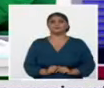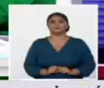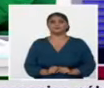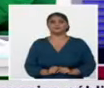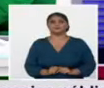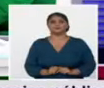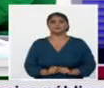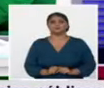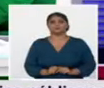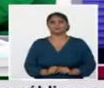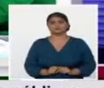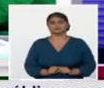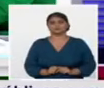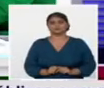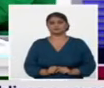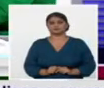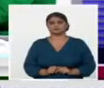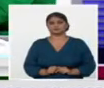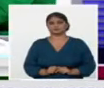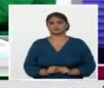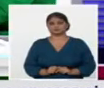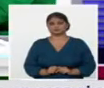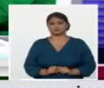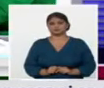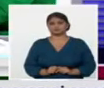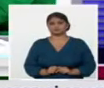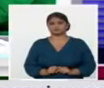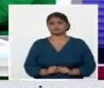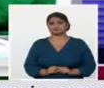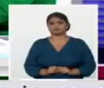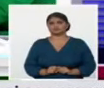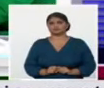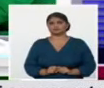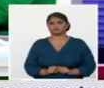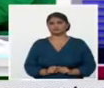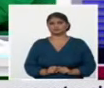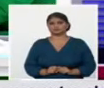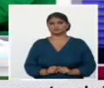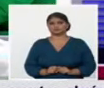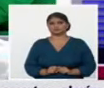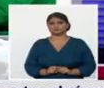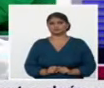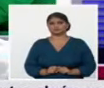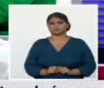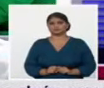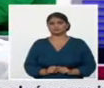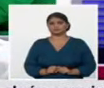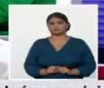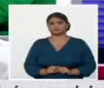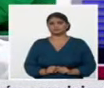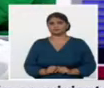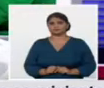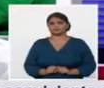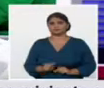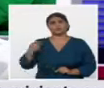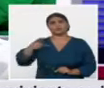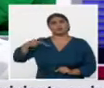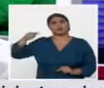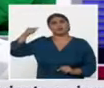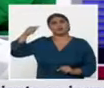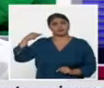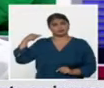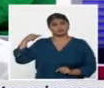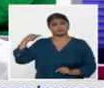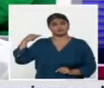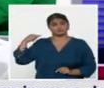49,5% de todos los casos confirmados en nuestro país. Ayer, de